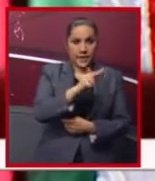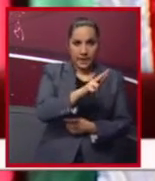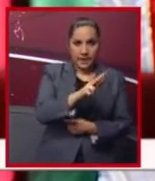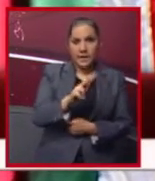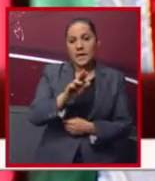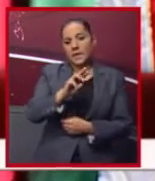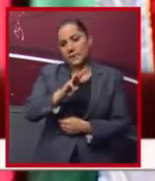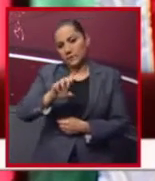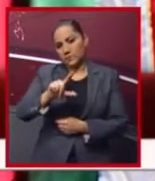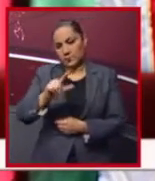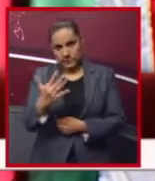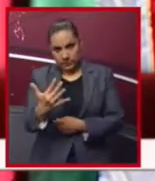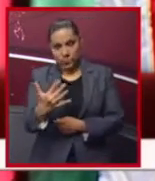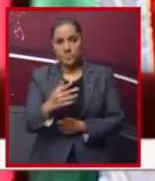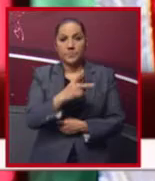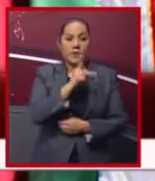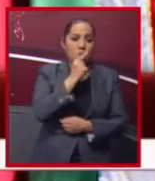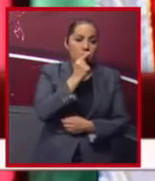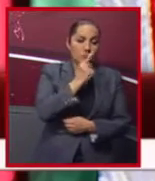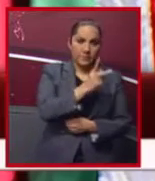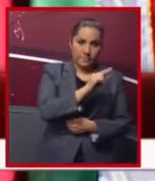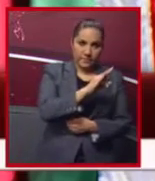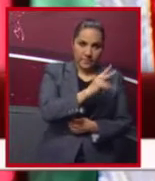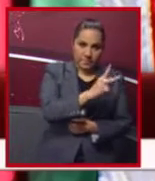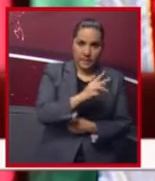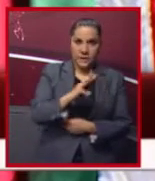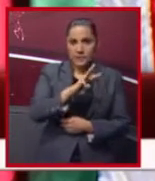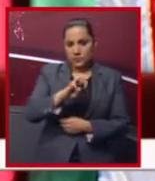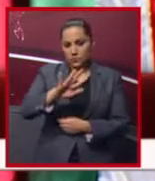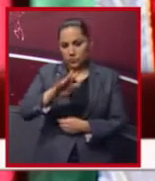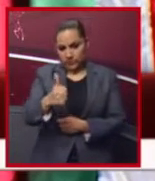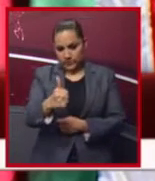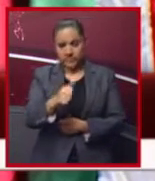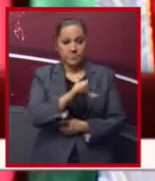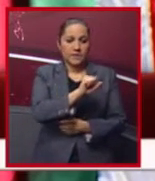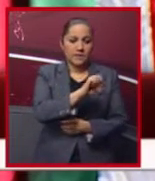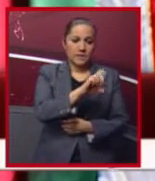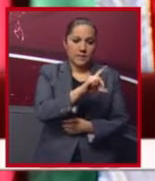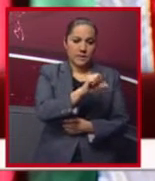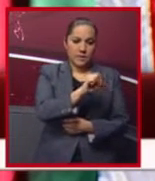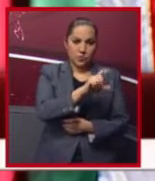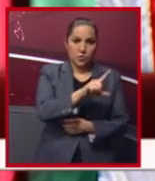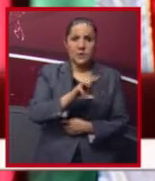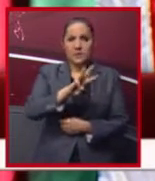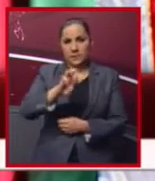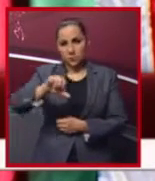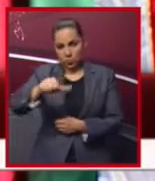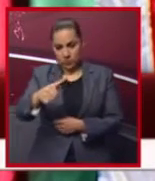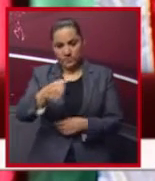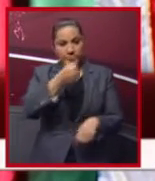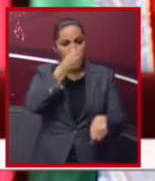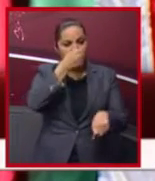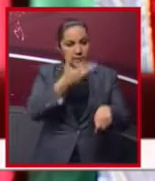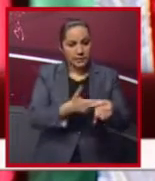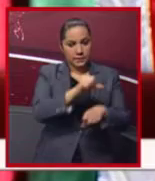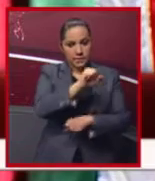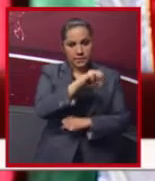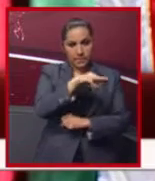PGR, 375, la Policía Federal, 356, la Sedesol, 311, la Secretaría de